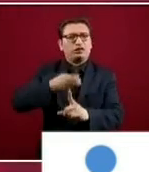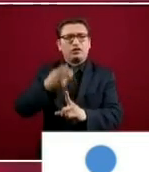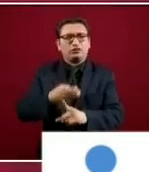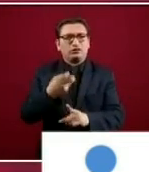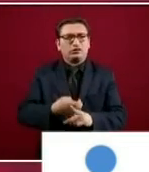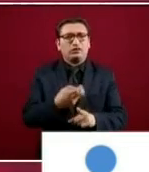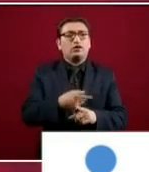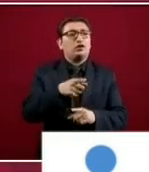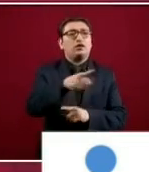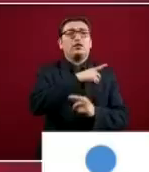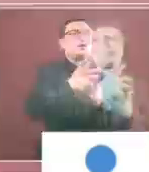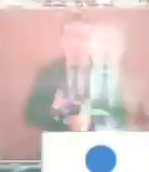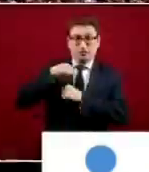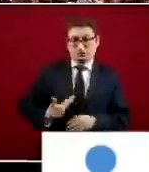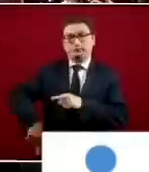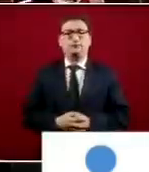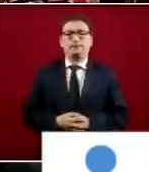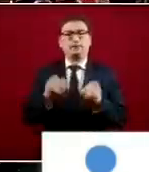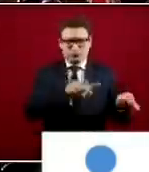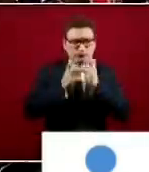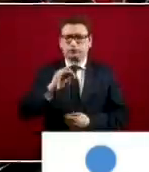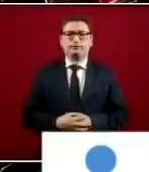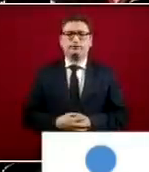de espectacularidad.